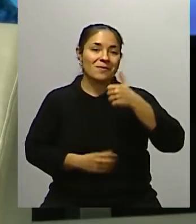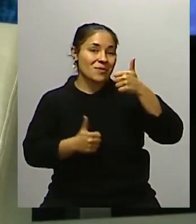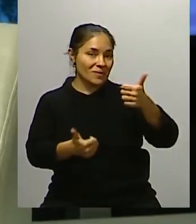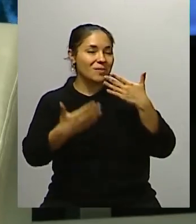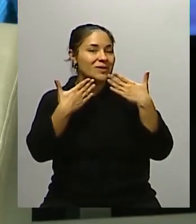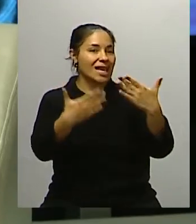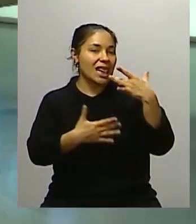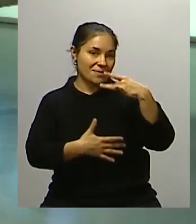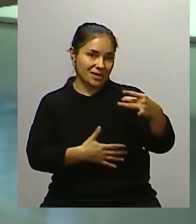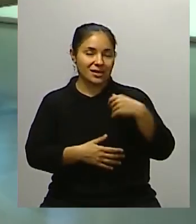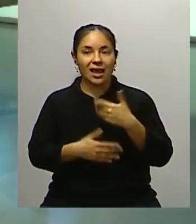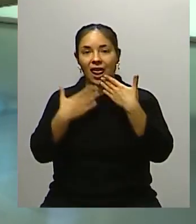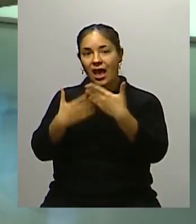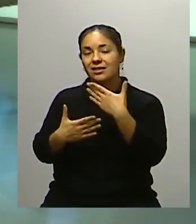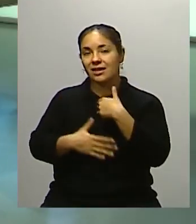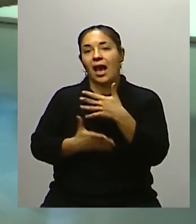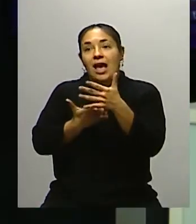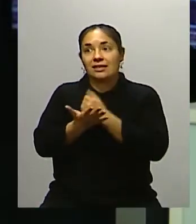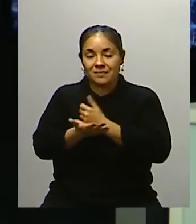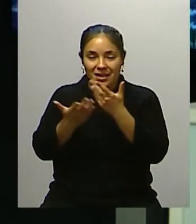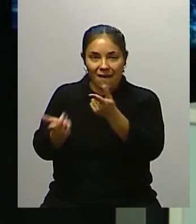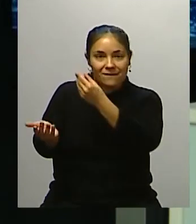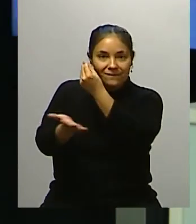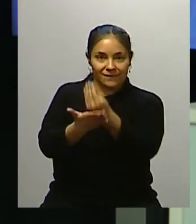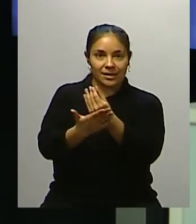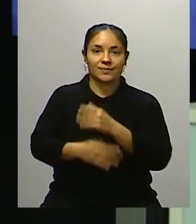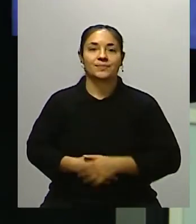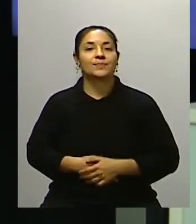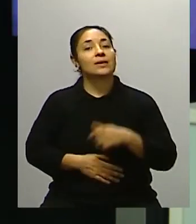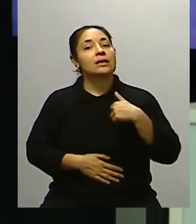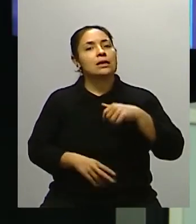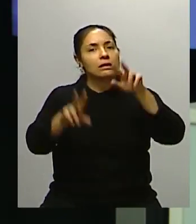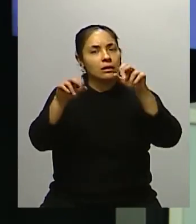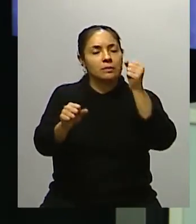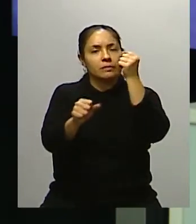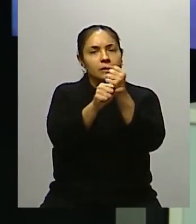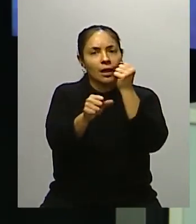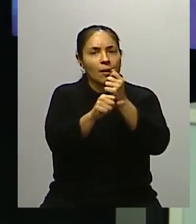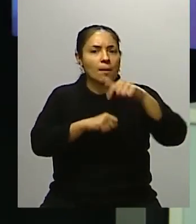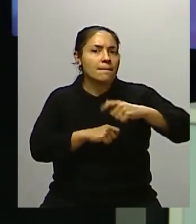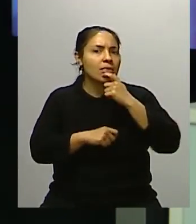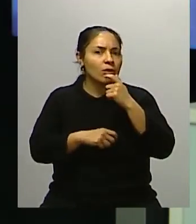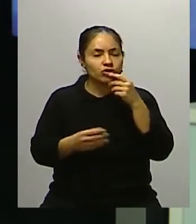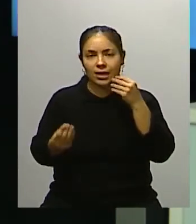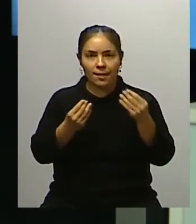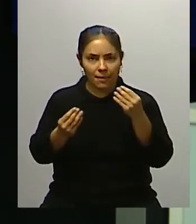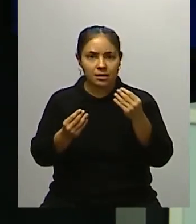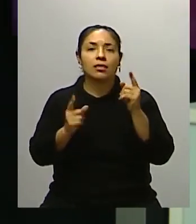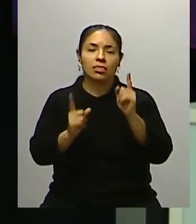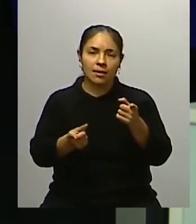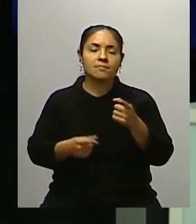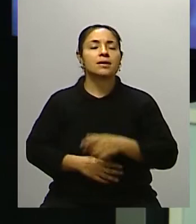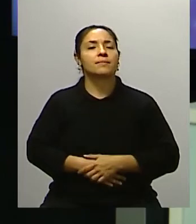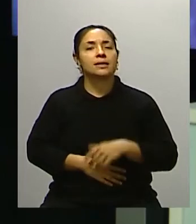invitación. Gracias a vos por aceptarla. Bueno, tenemos que hablar un poco del empleo, vamos a hablar de lo que pasa en Mendoza, pero queríamos también hacer una referencia de